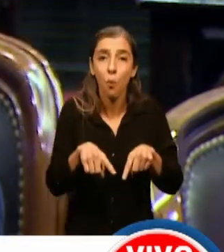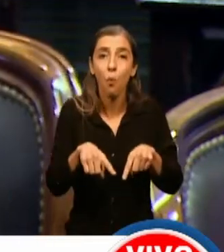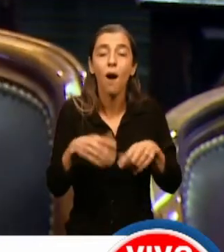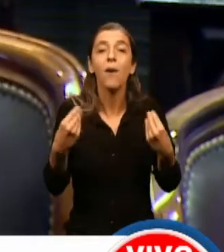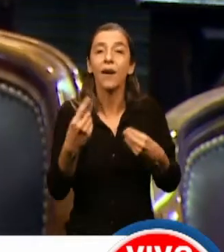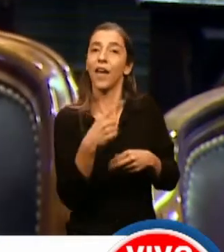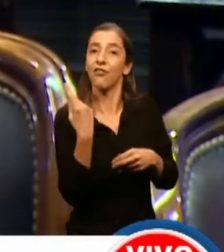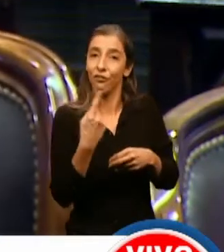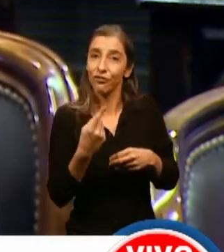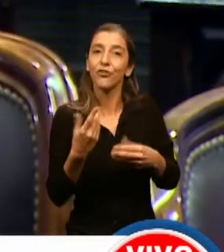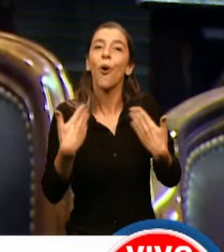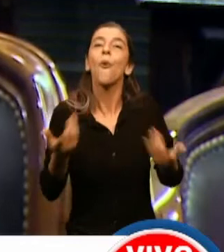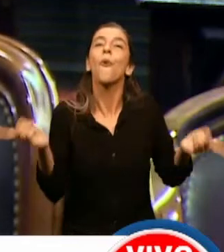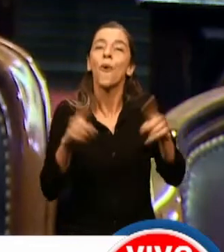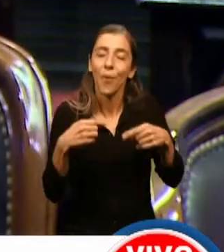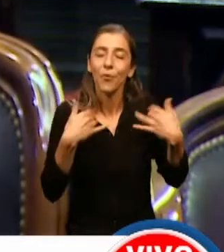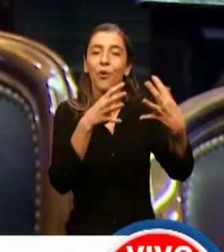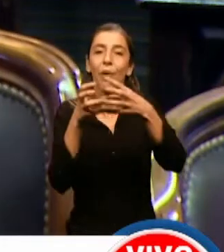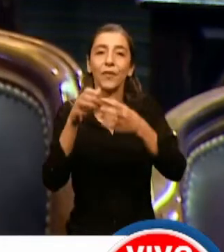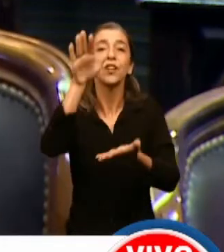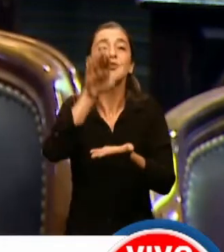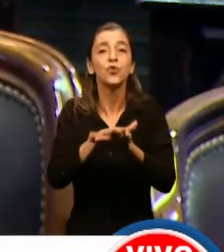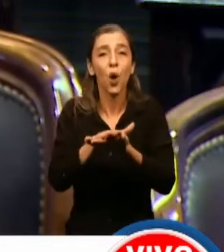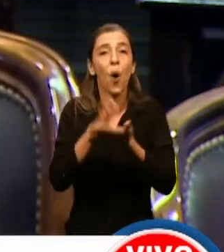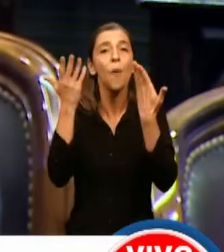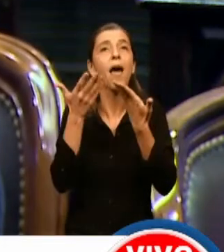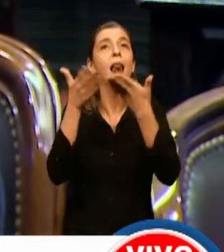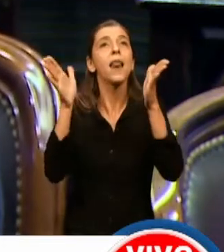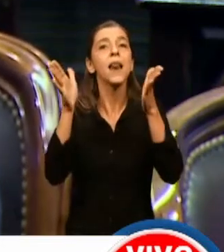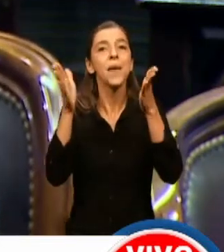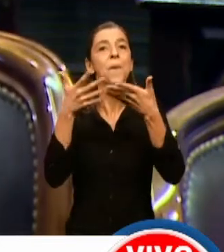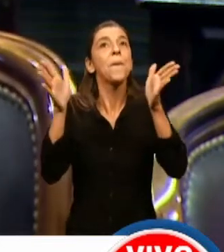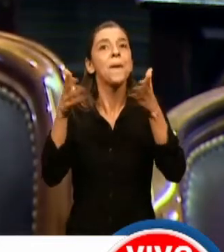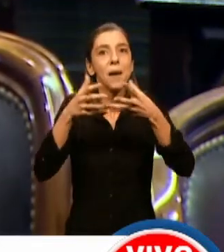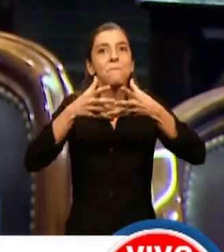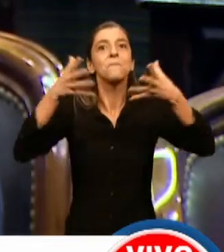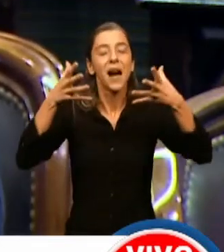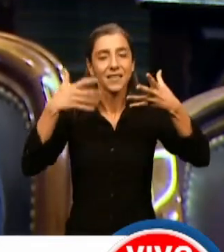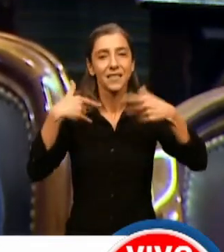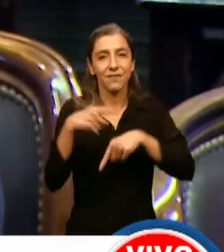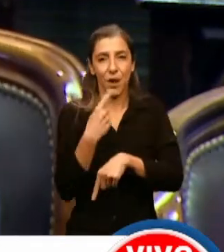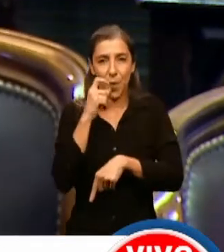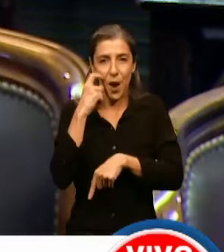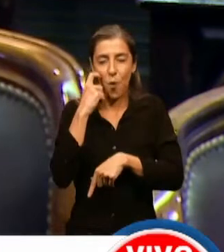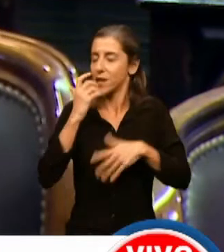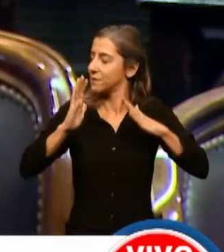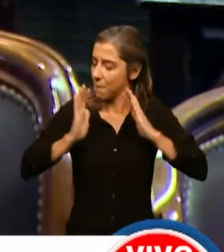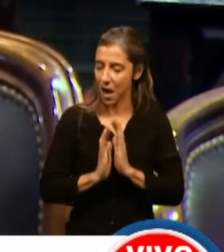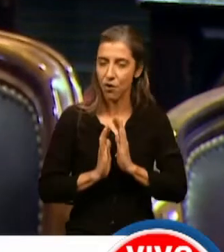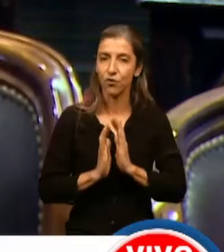una libertad más y una vergüenza menos, para que en nuestra sociedad podamos caber